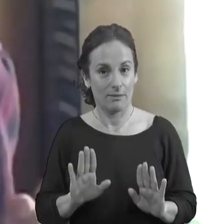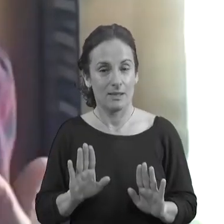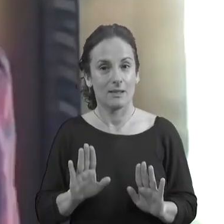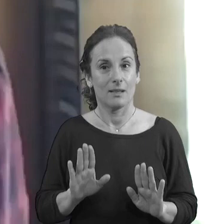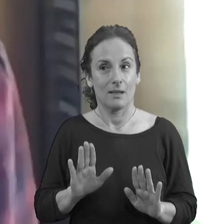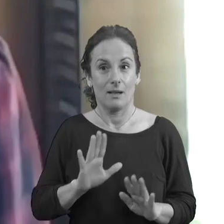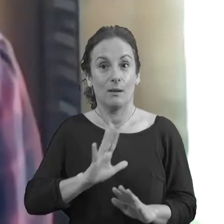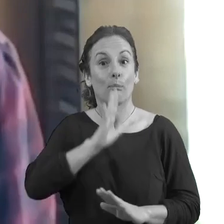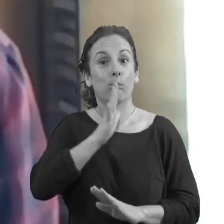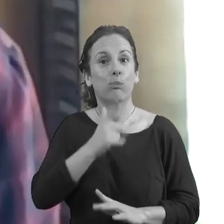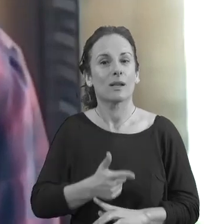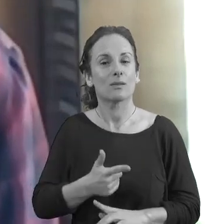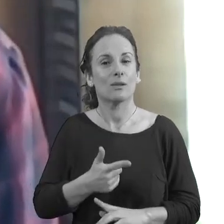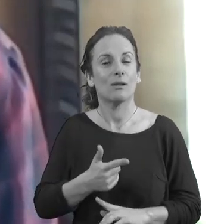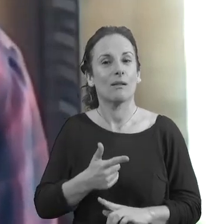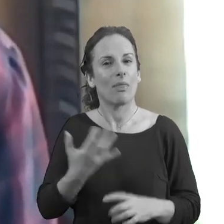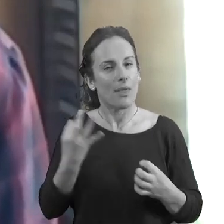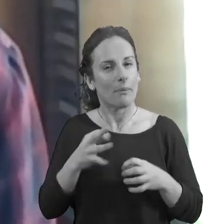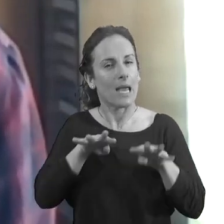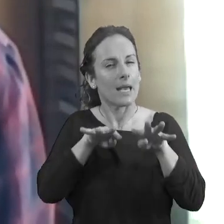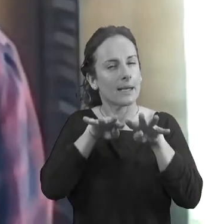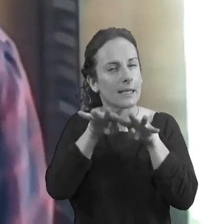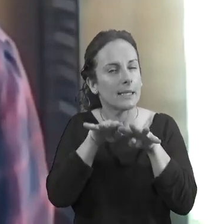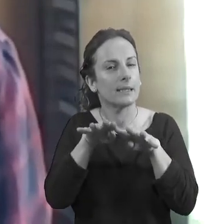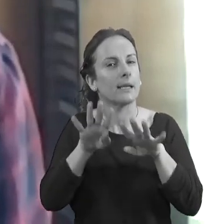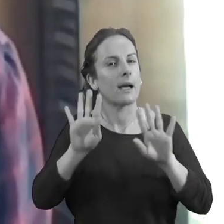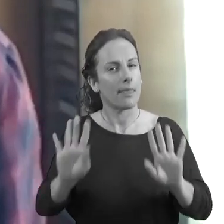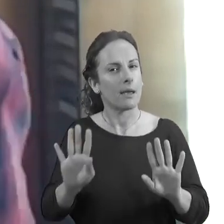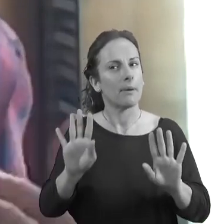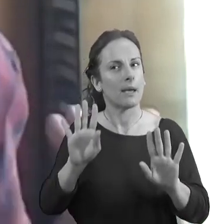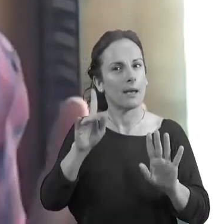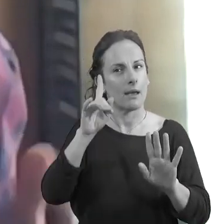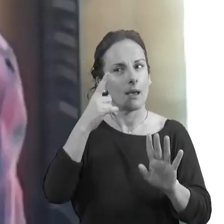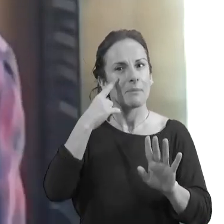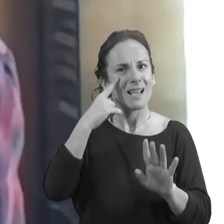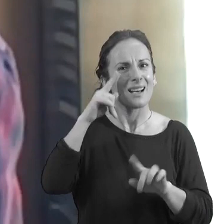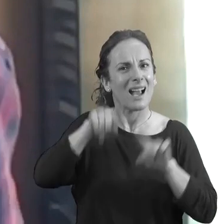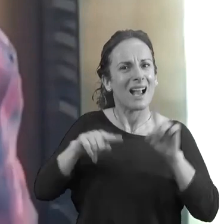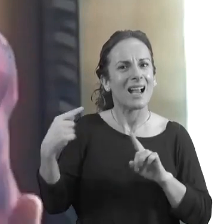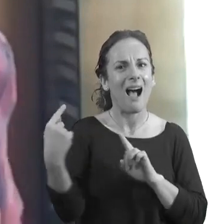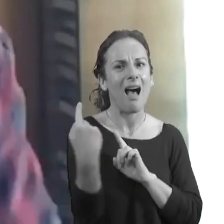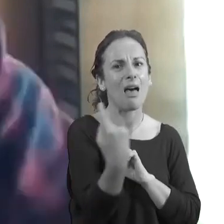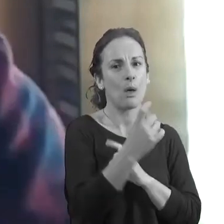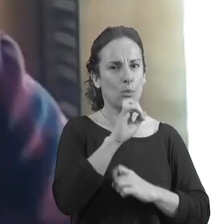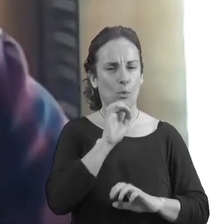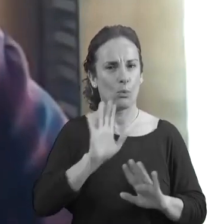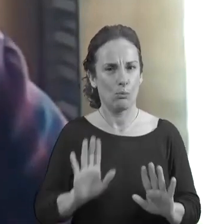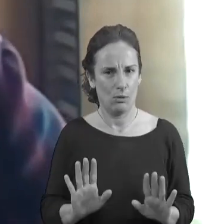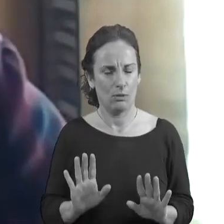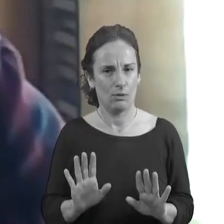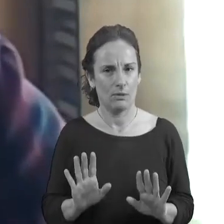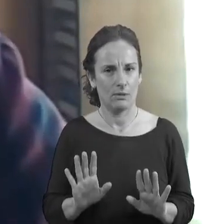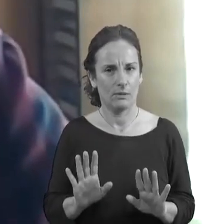creo en esta clave crítica que quizás, pero esto es una cuestión personal mía, que quizás desde ahí es desde donde